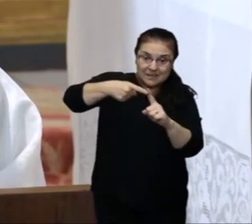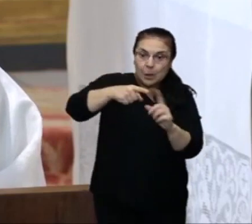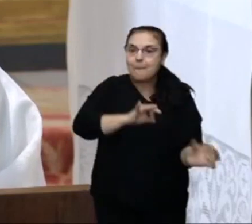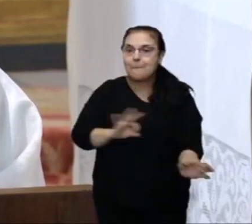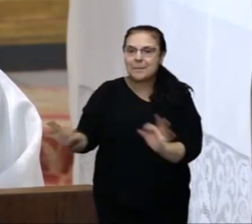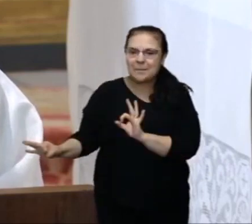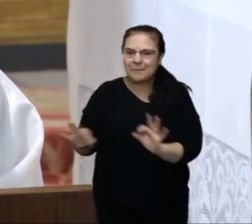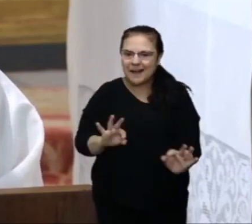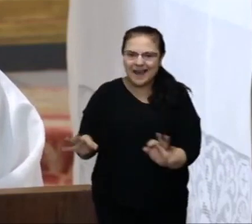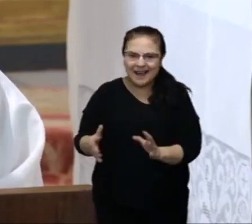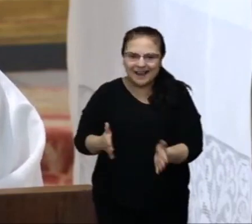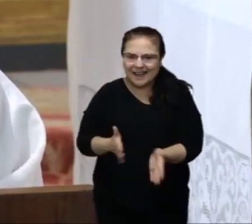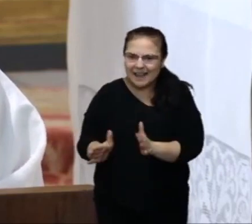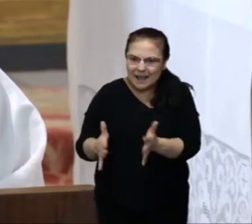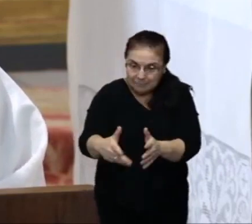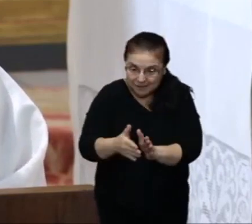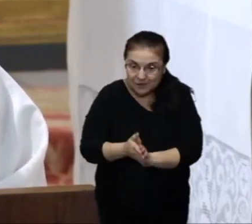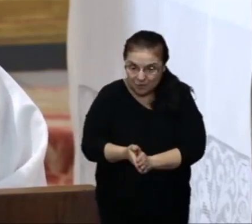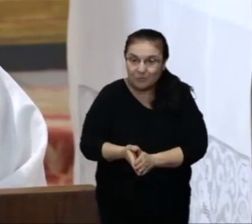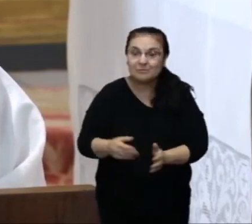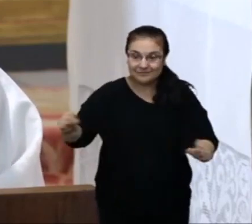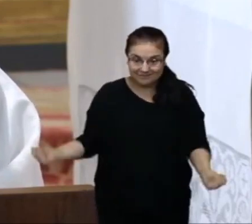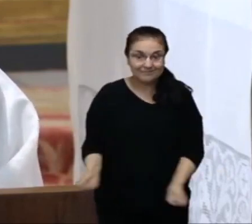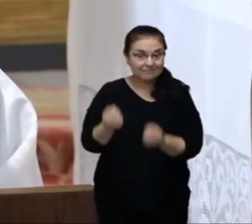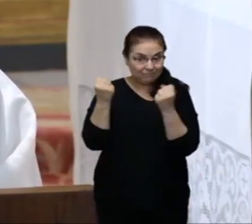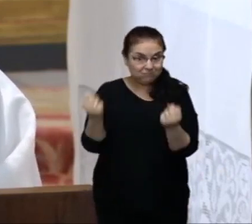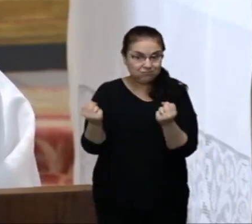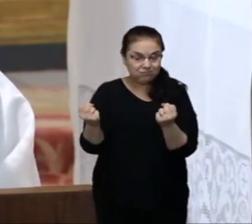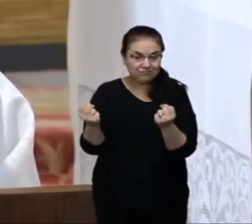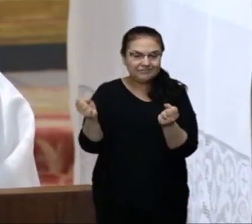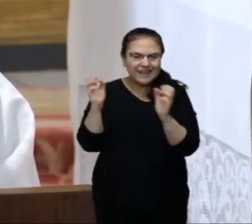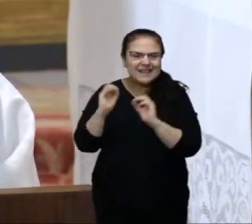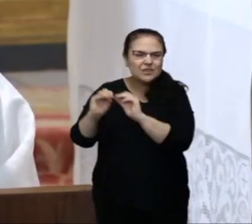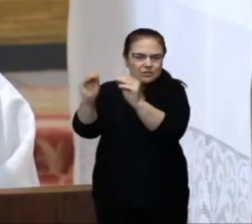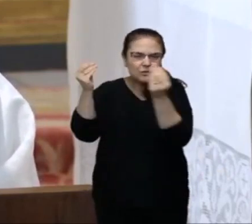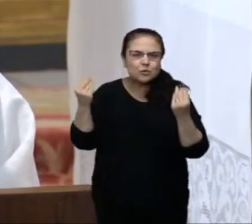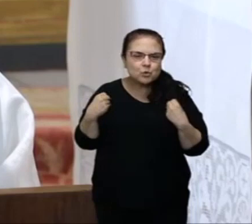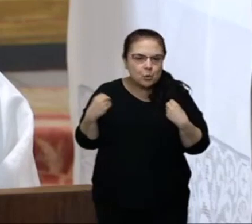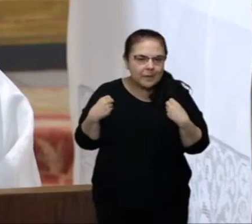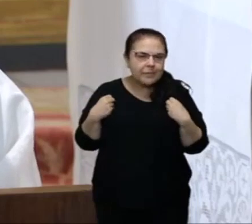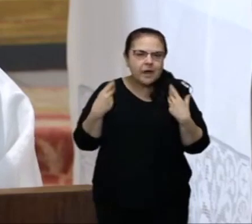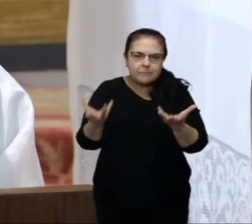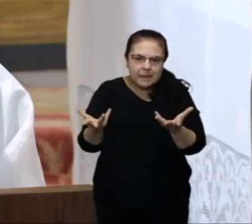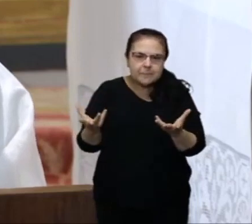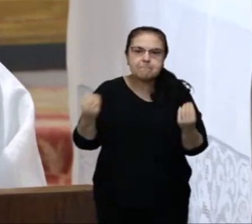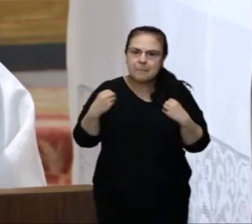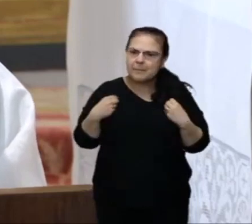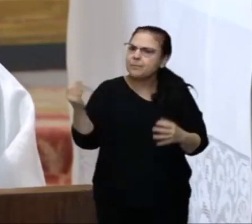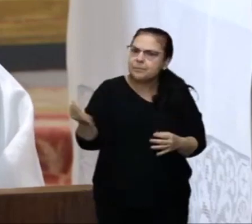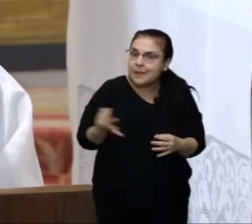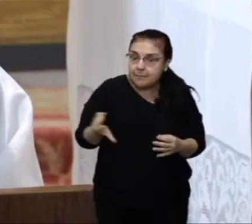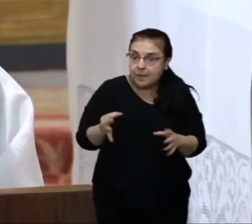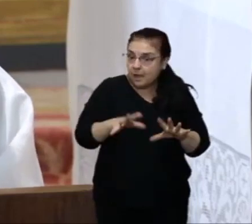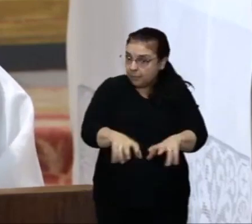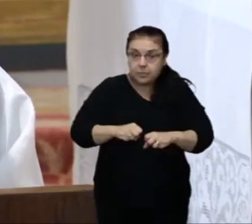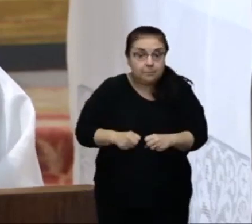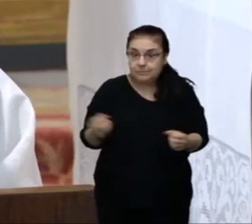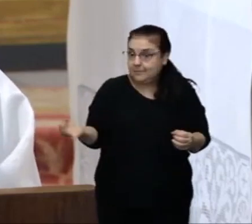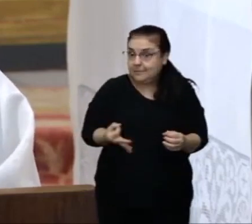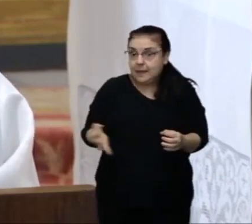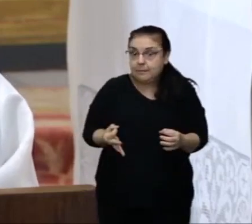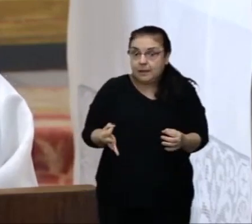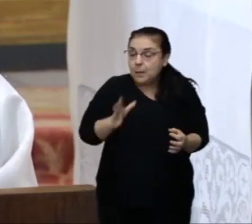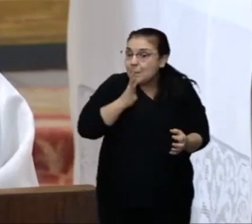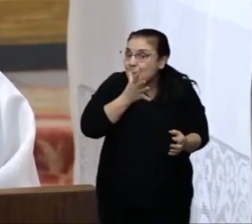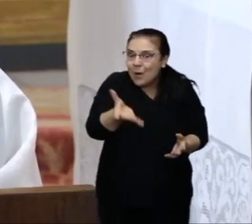Redentor, la misión del precursor, se encaja en su vida como algo que él tiene que vivir, que tiene que aceptar, porque se lo había